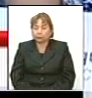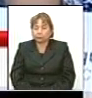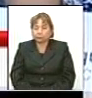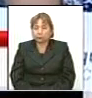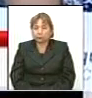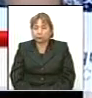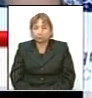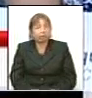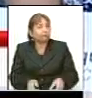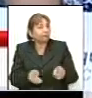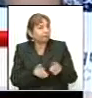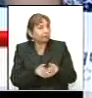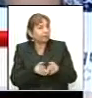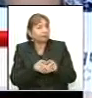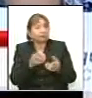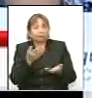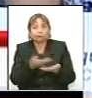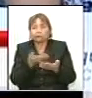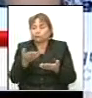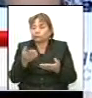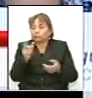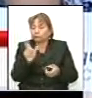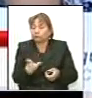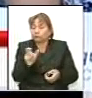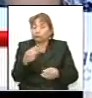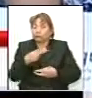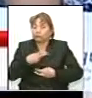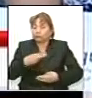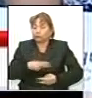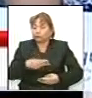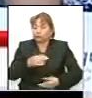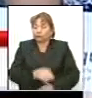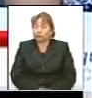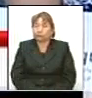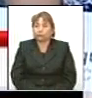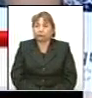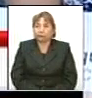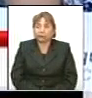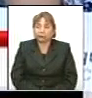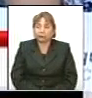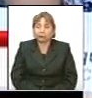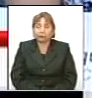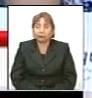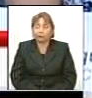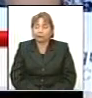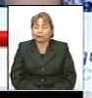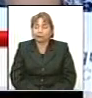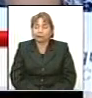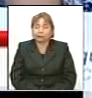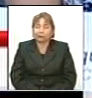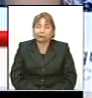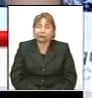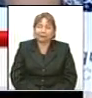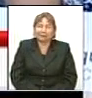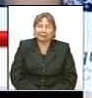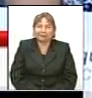panel solar pero no soy sincero yo les enseño el paso juguete no